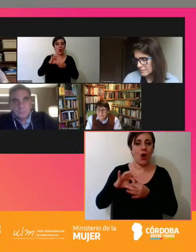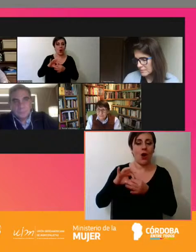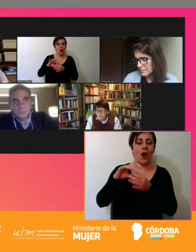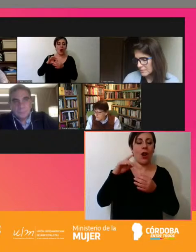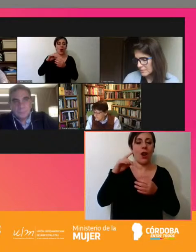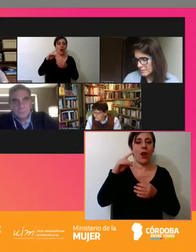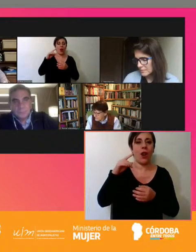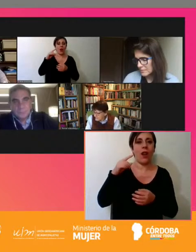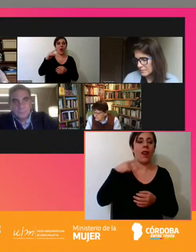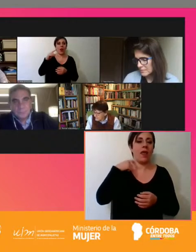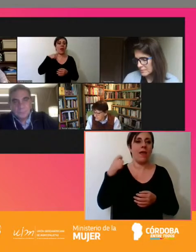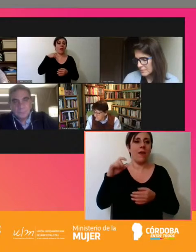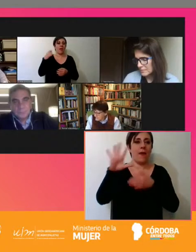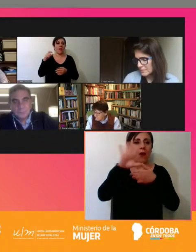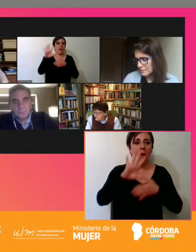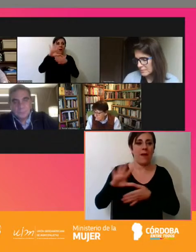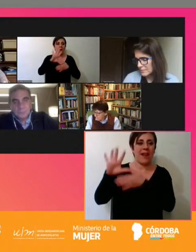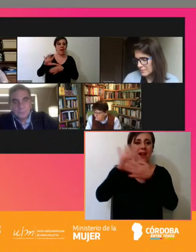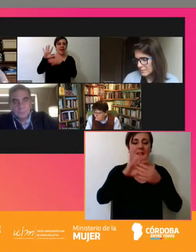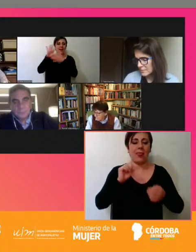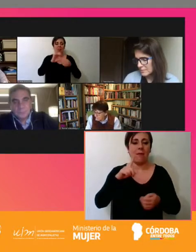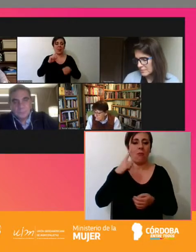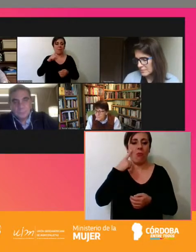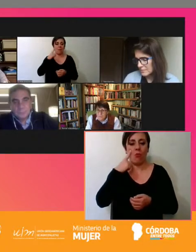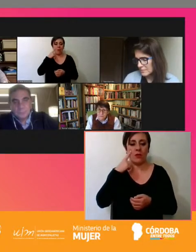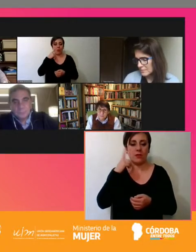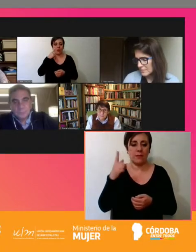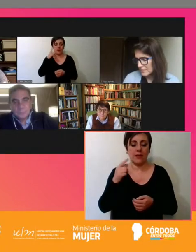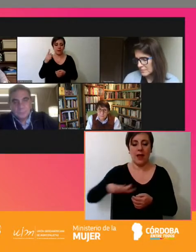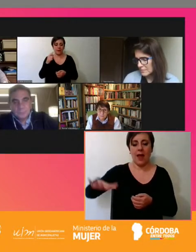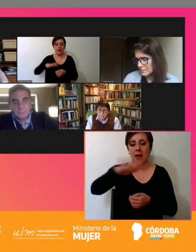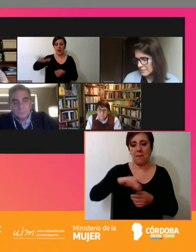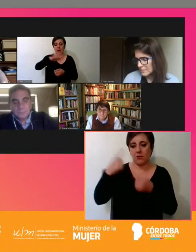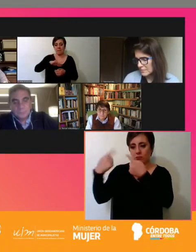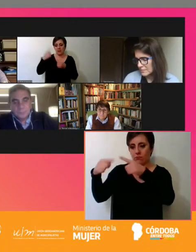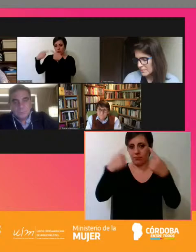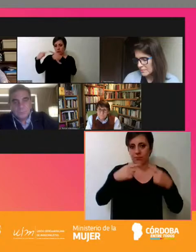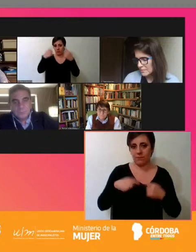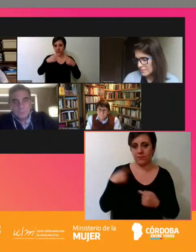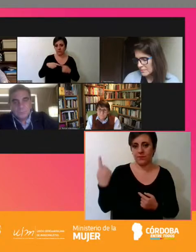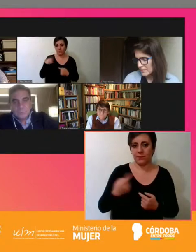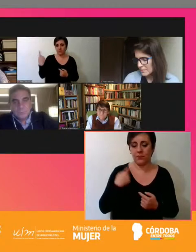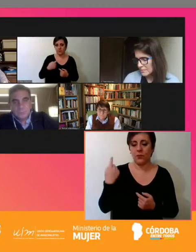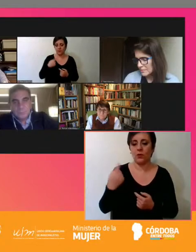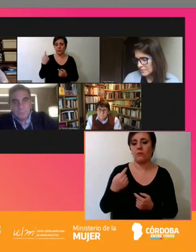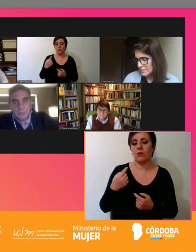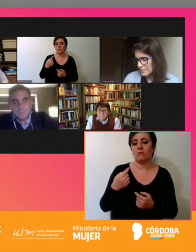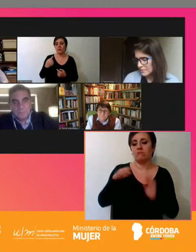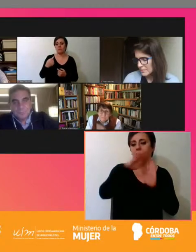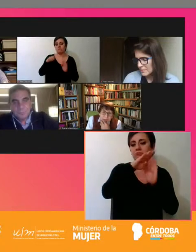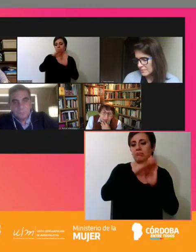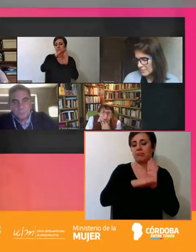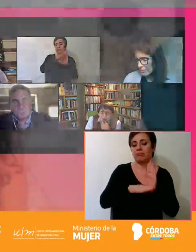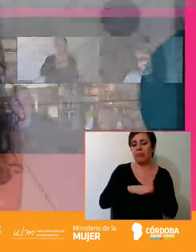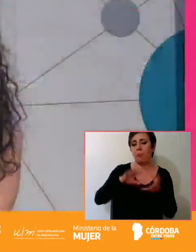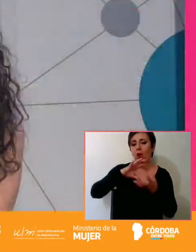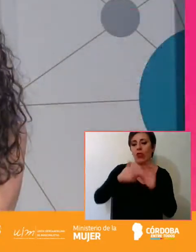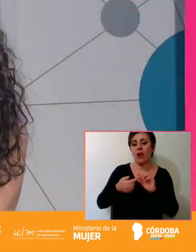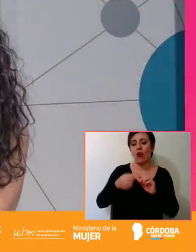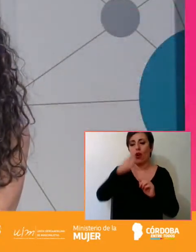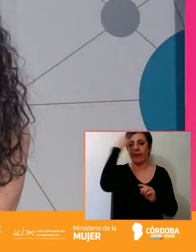y desde distintos espacios. Hoy nuestro módulo tiene que ver con modelos internacionales de